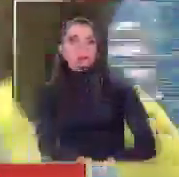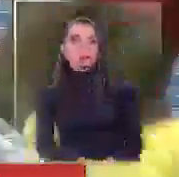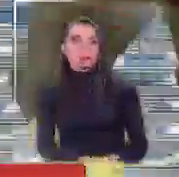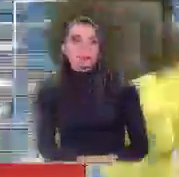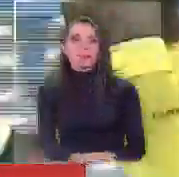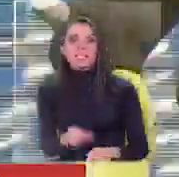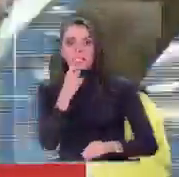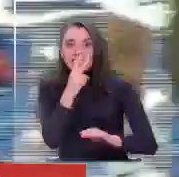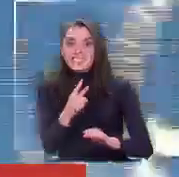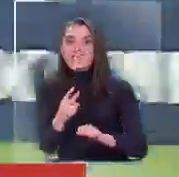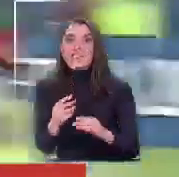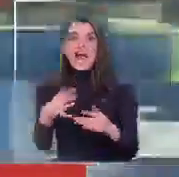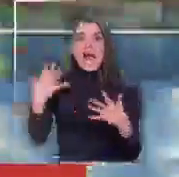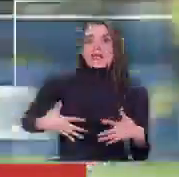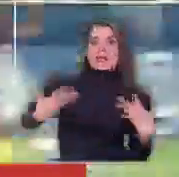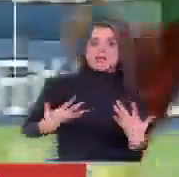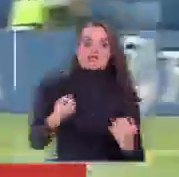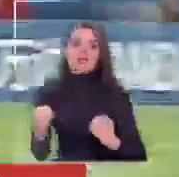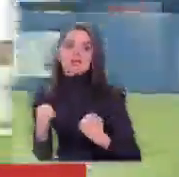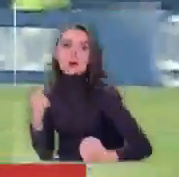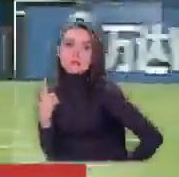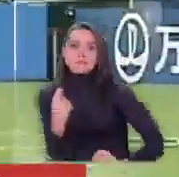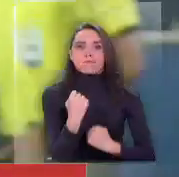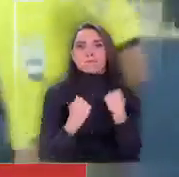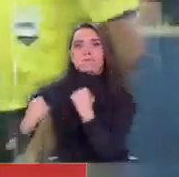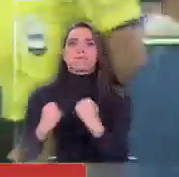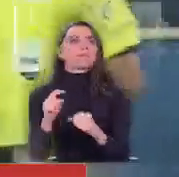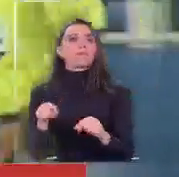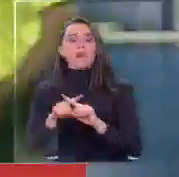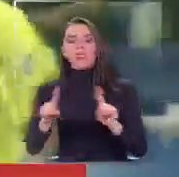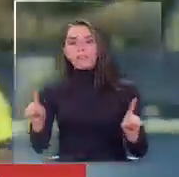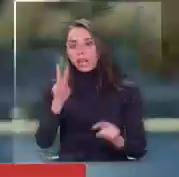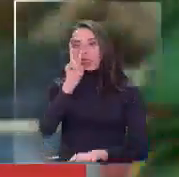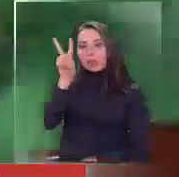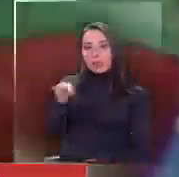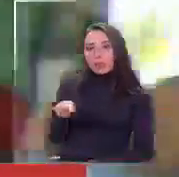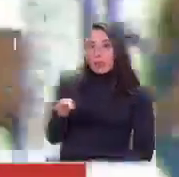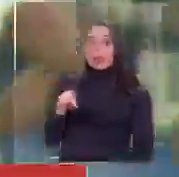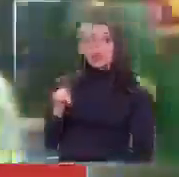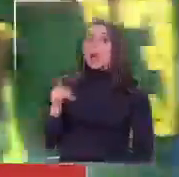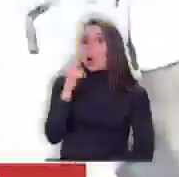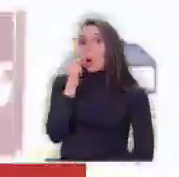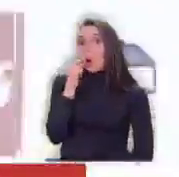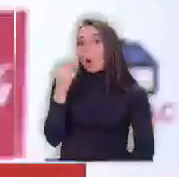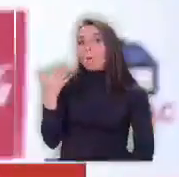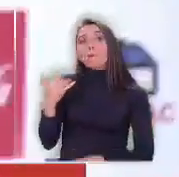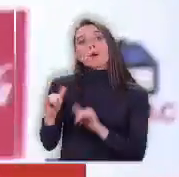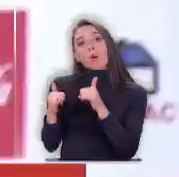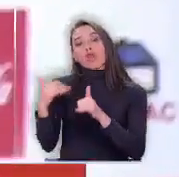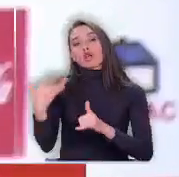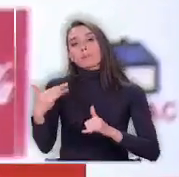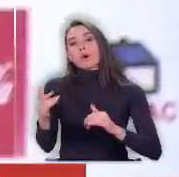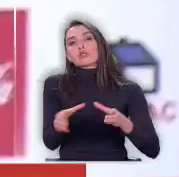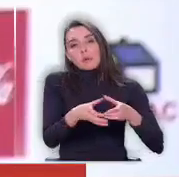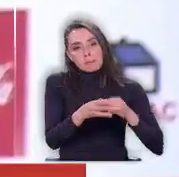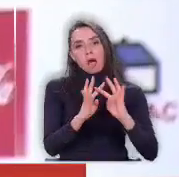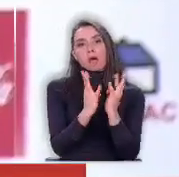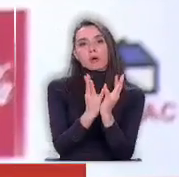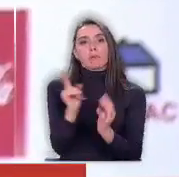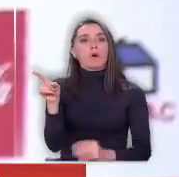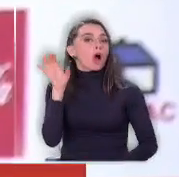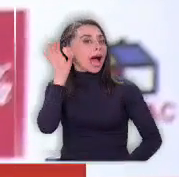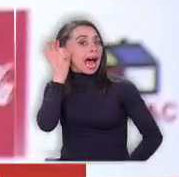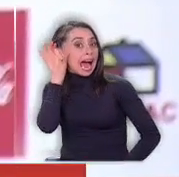Se le notaba sin explosión, sin esa potencia propia de Alexis. Igual, es un hombre clave para el equipo. Que es cierto que Alexis con